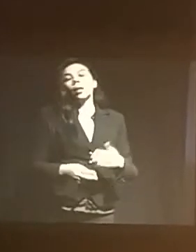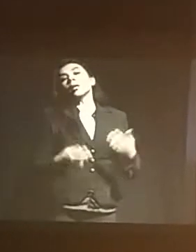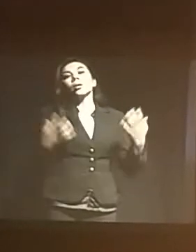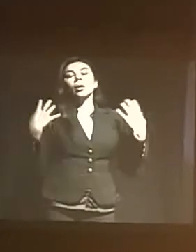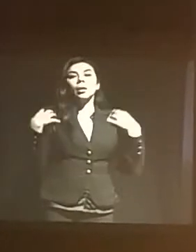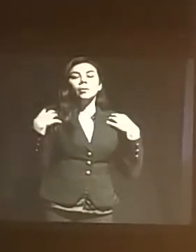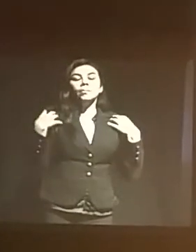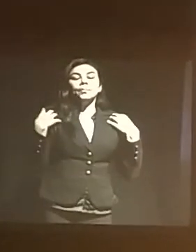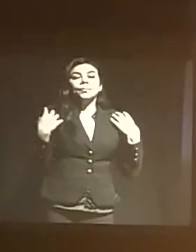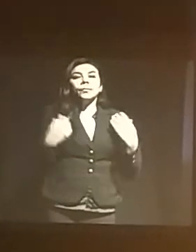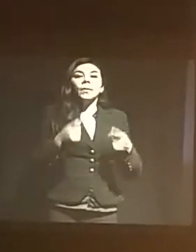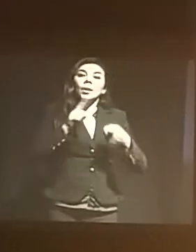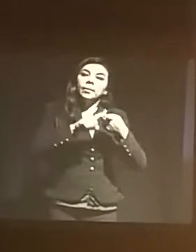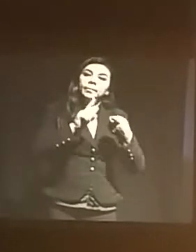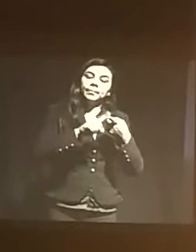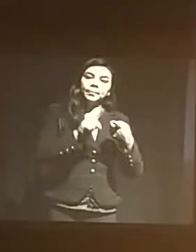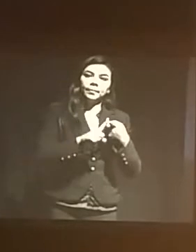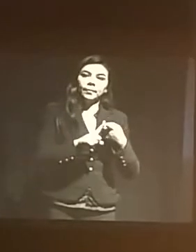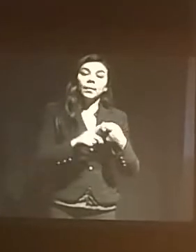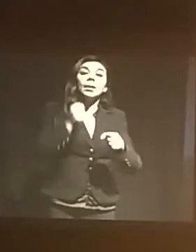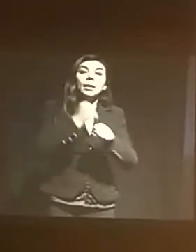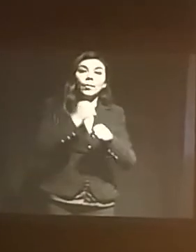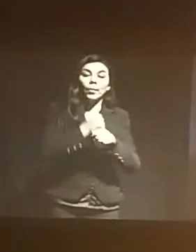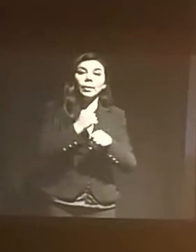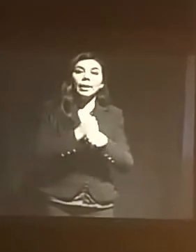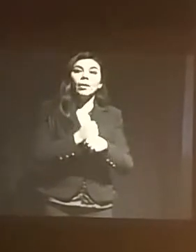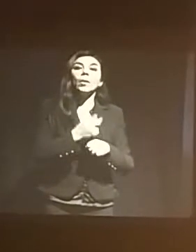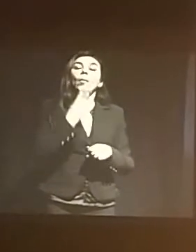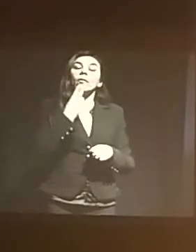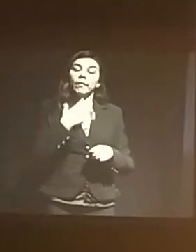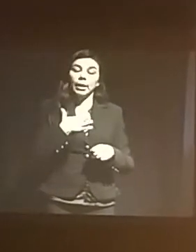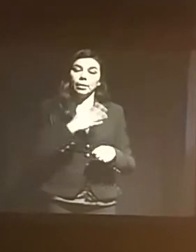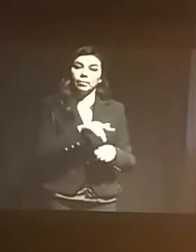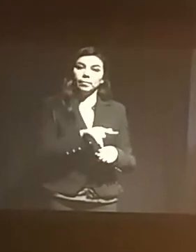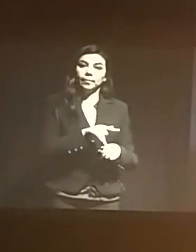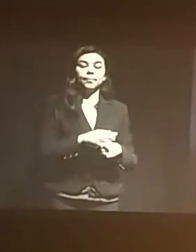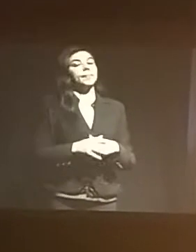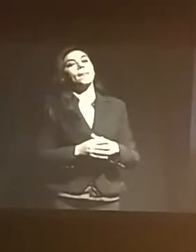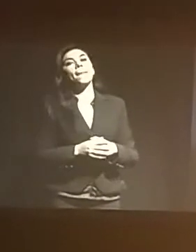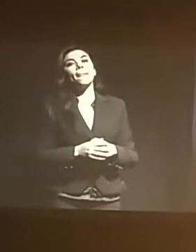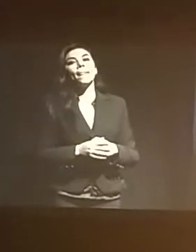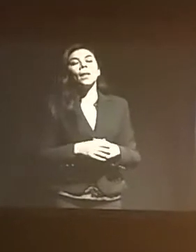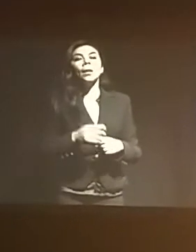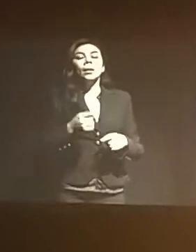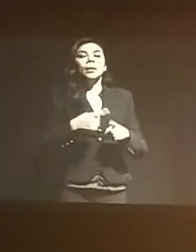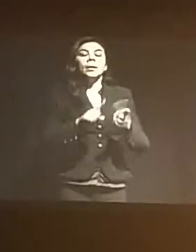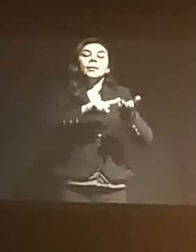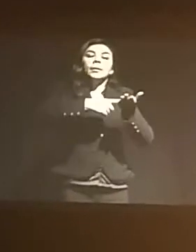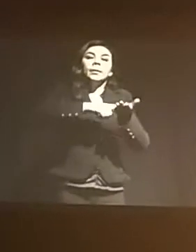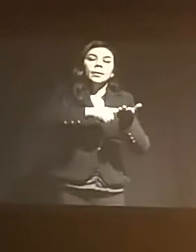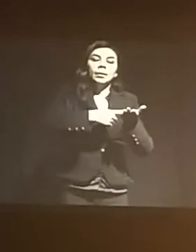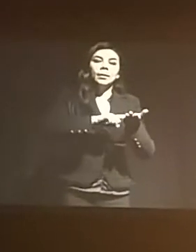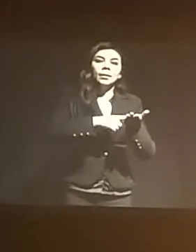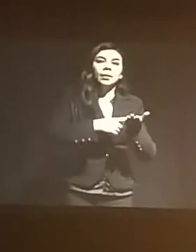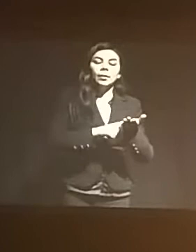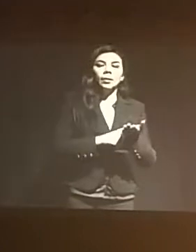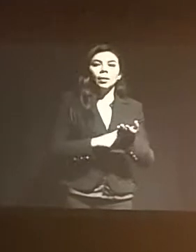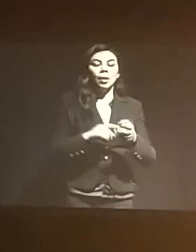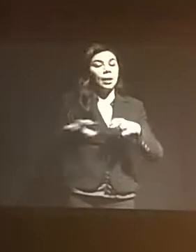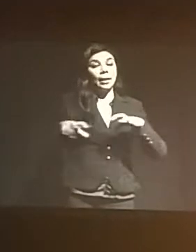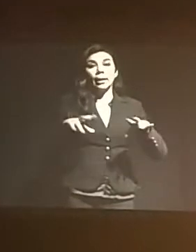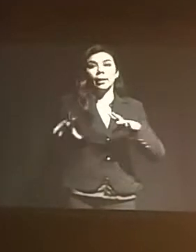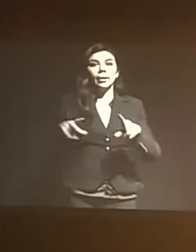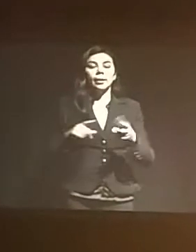sustentabilidad y la participación. Y todos los otros atributos que veíamos antes, ya sean tecnológicos, la granja, lo que